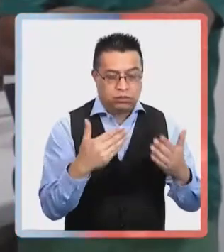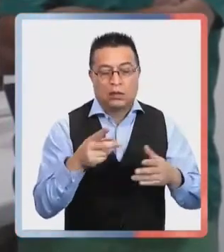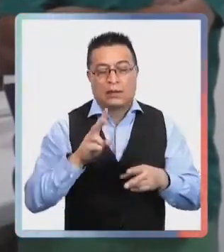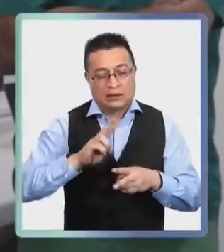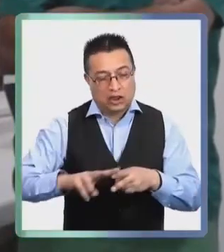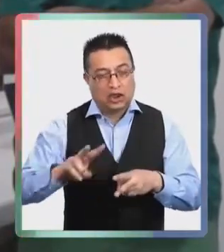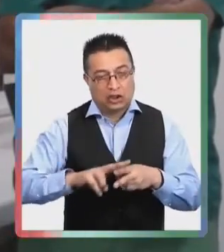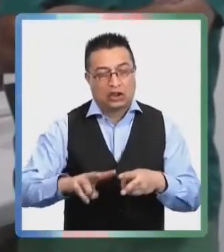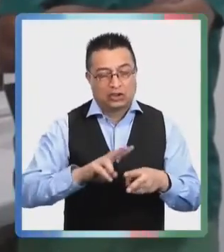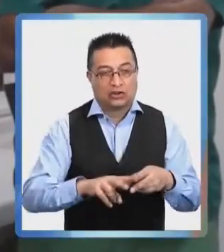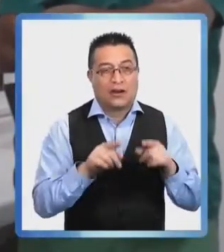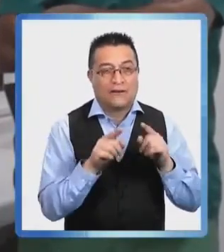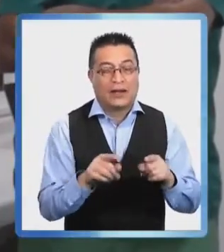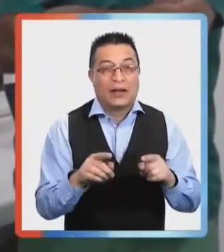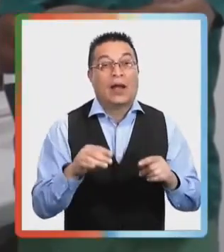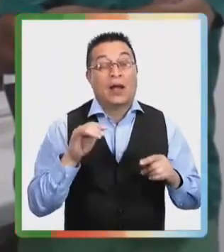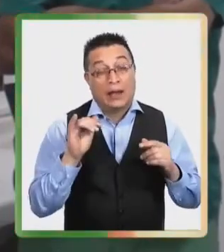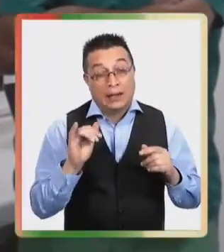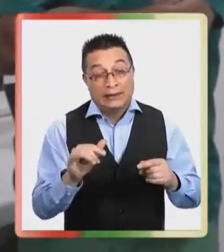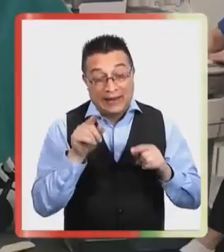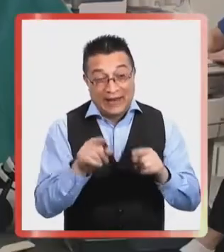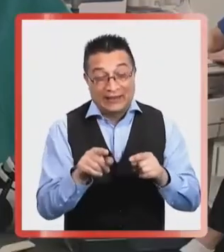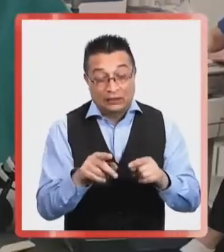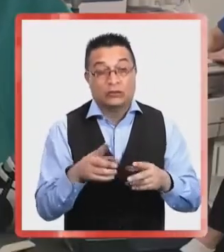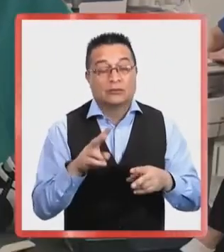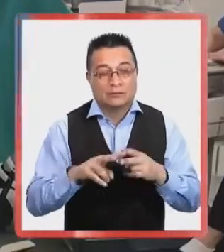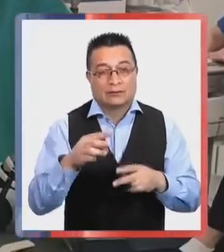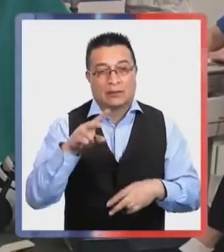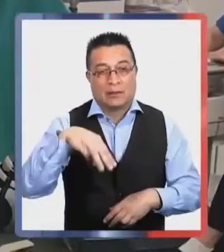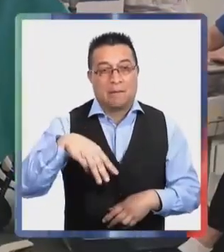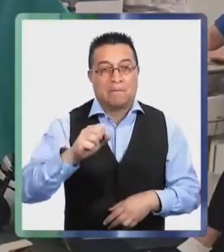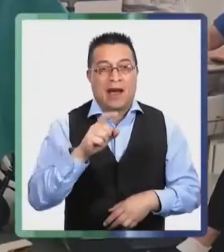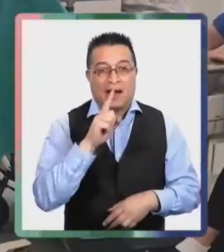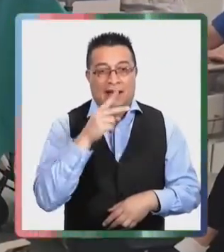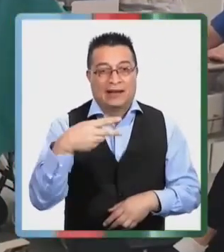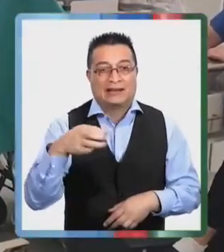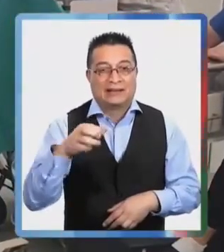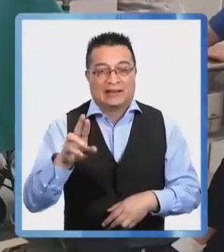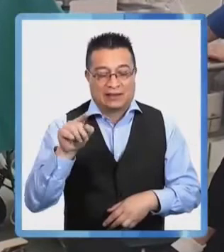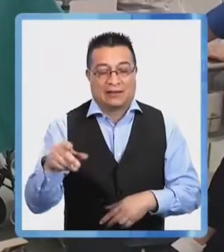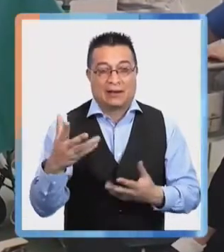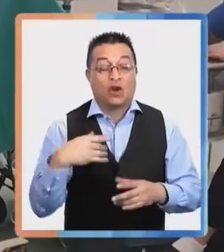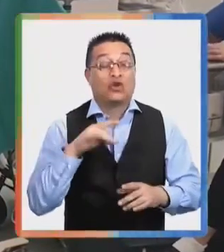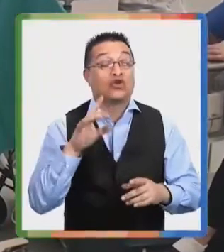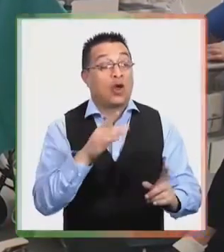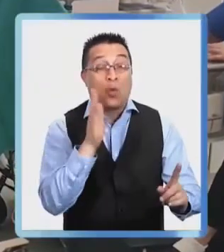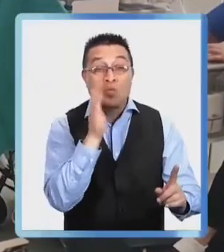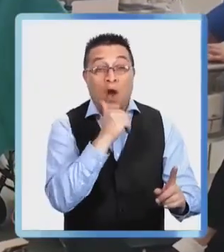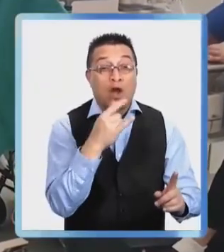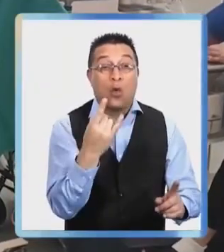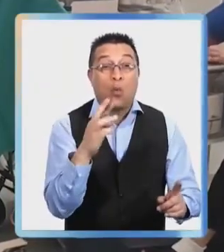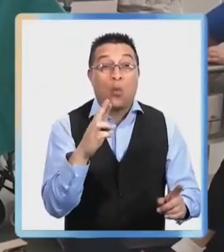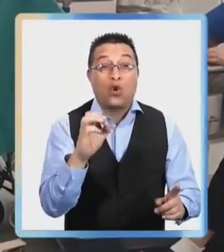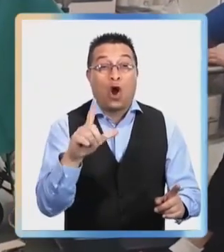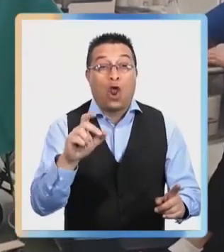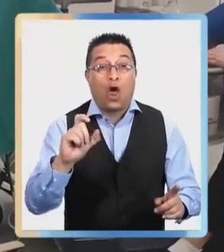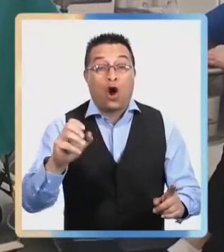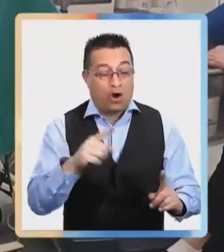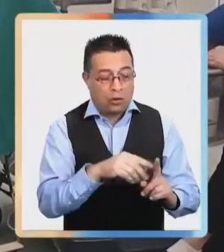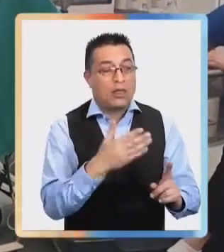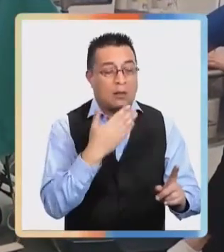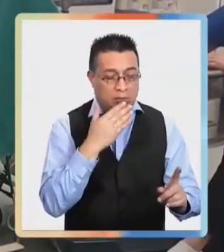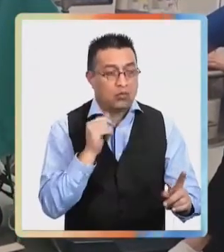discutirse, necesitan resolverse y eso es lo que hace la Mater. No solo va donde no hay urólogo, sino